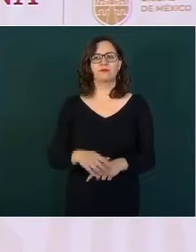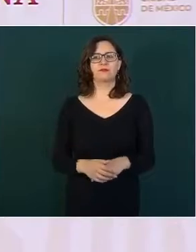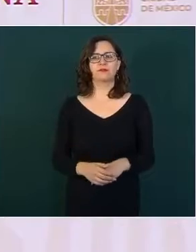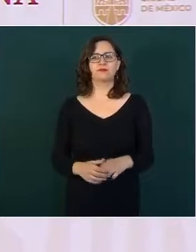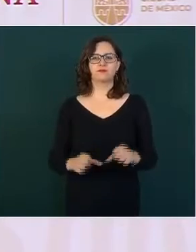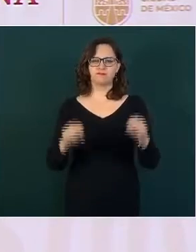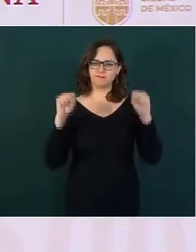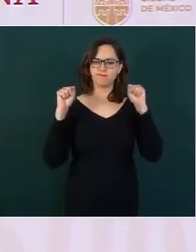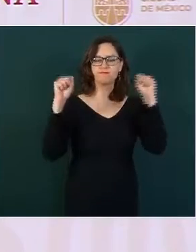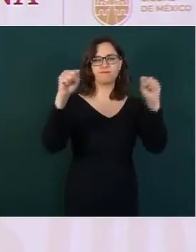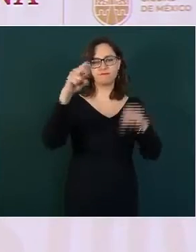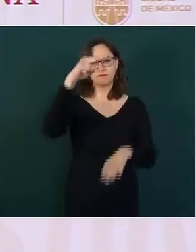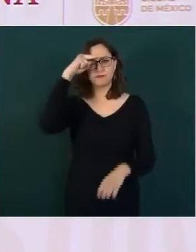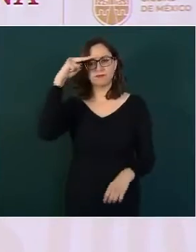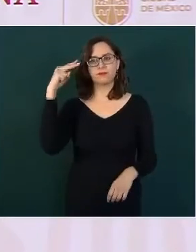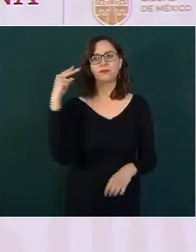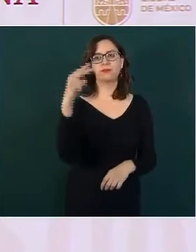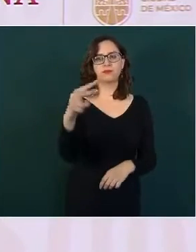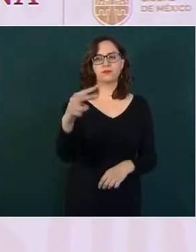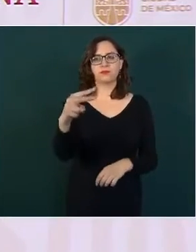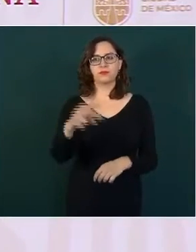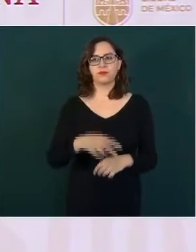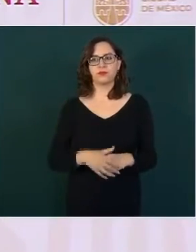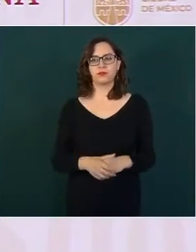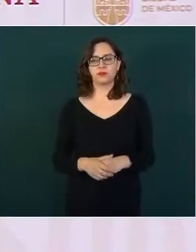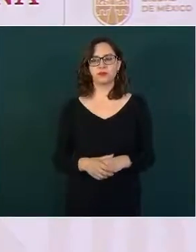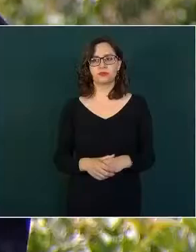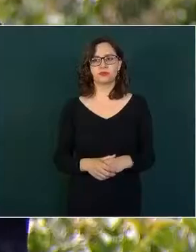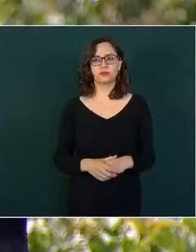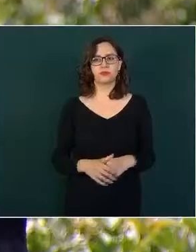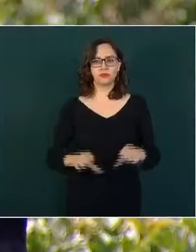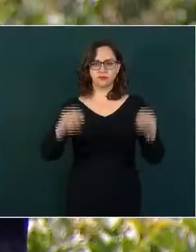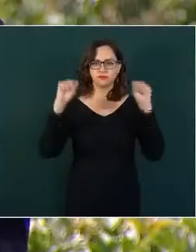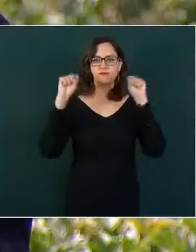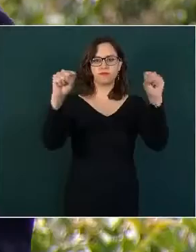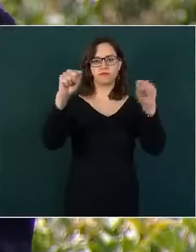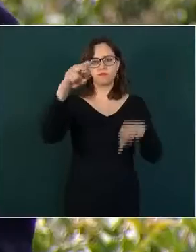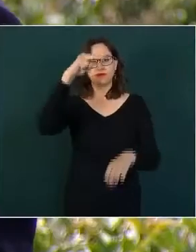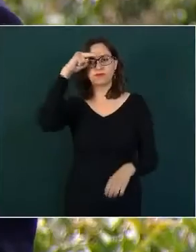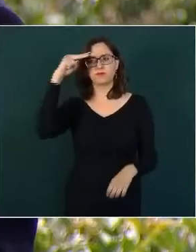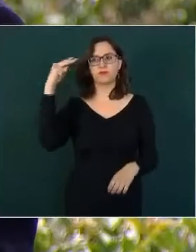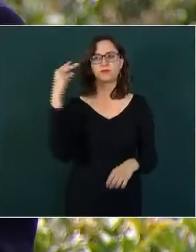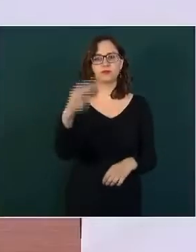¡Que viva México! ¡Viva México!